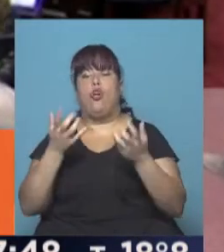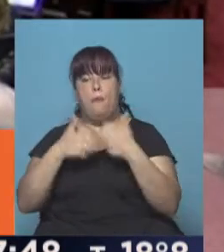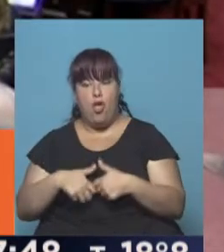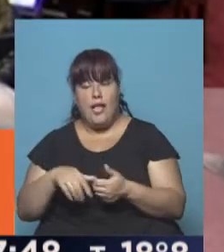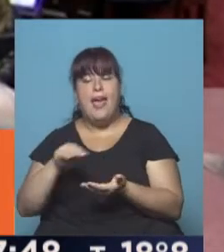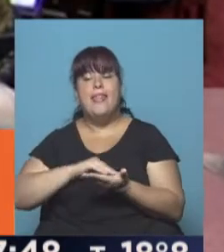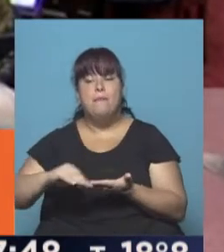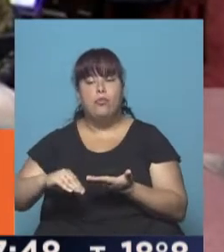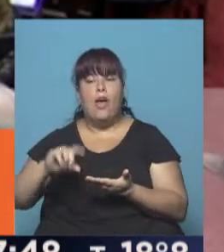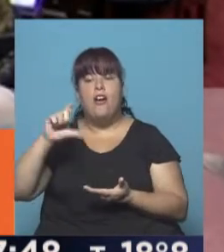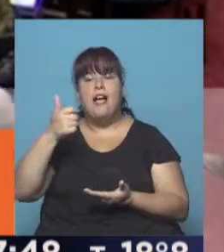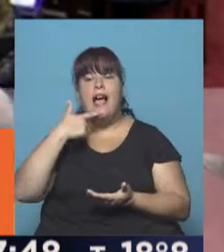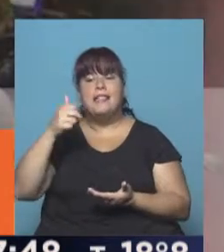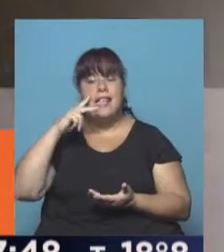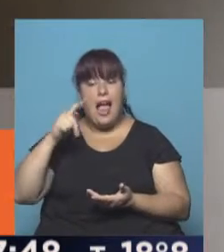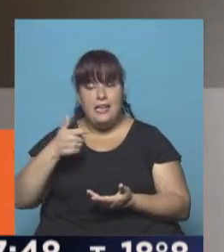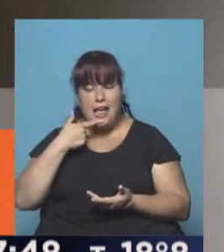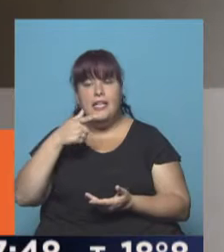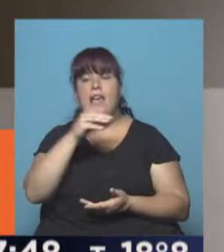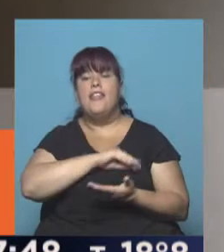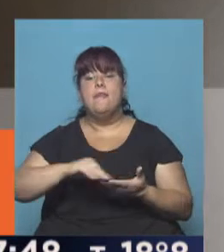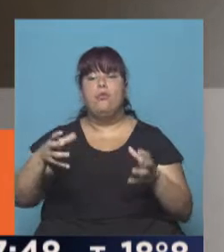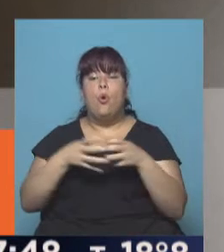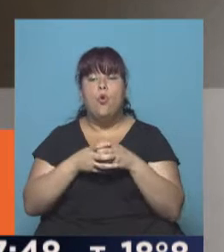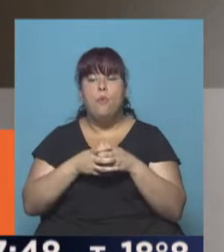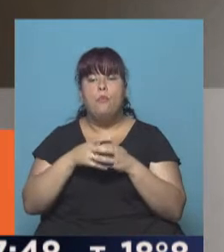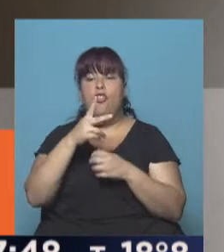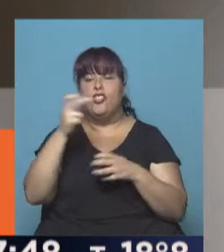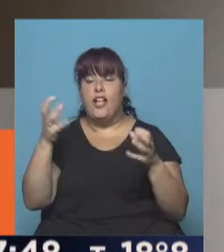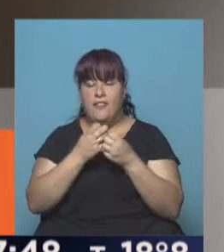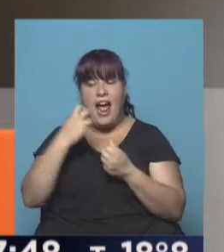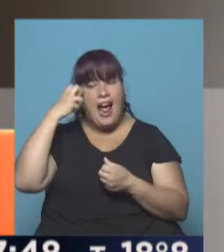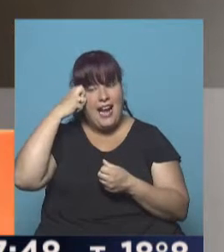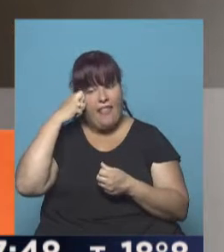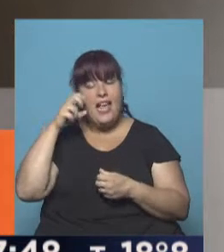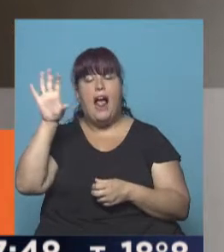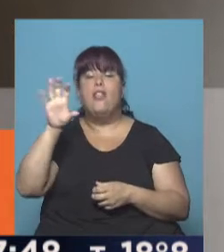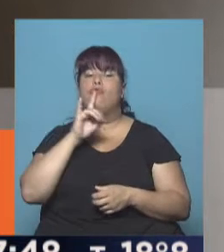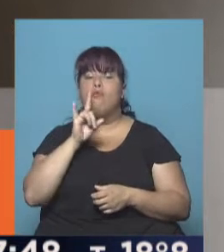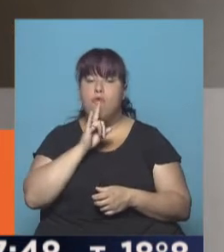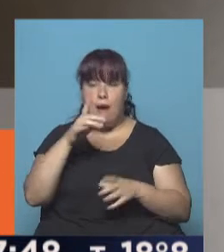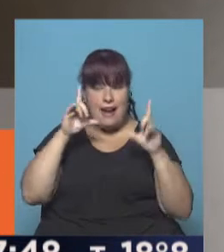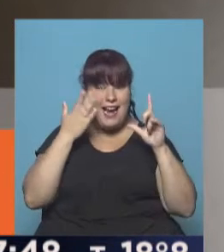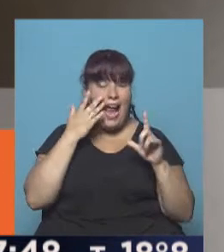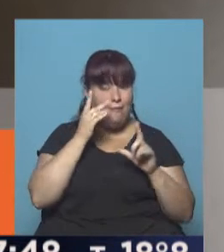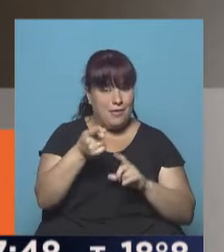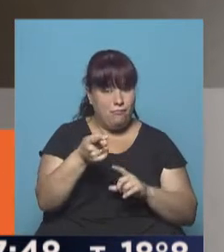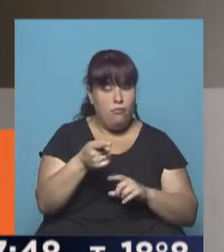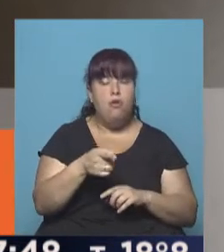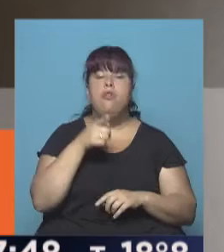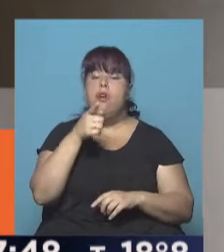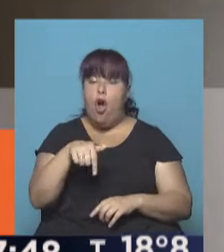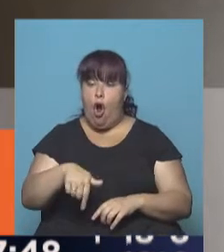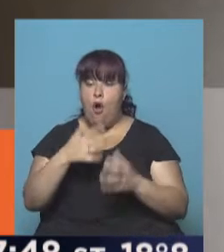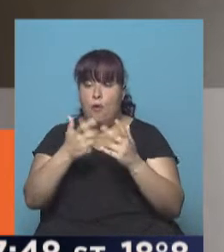del diputado Juan Casañas, diputado del bloque del Bicentenario, el radical por la provincia de Tucumán, ahí lo tenemos en imagen, que